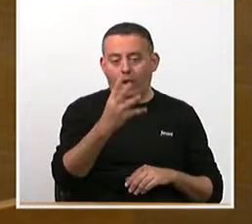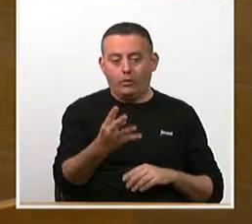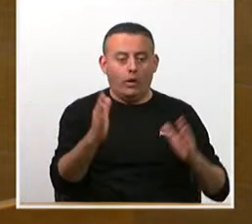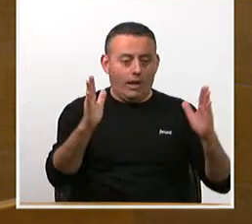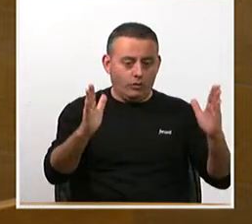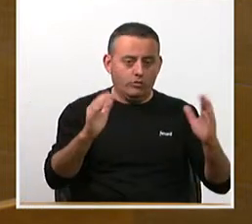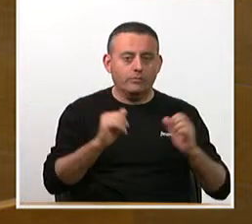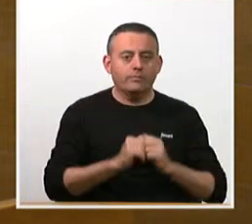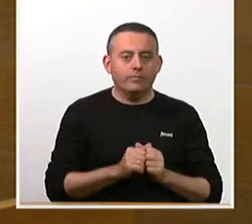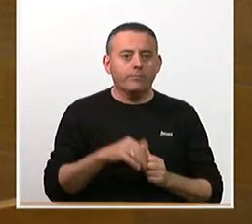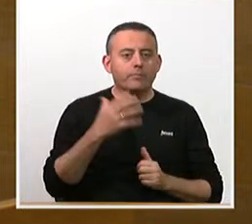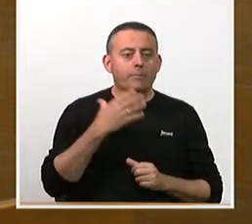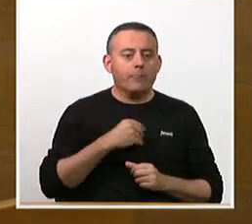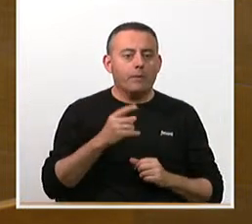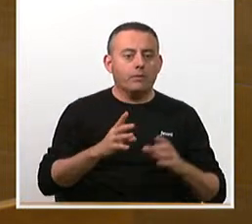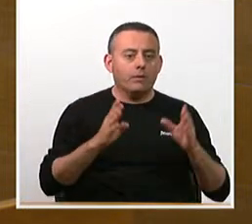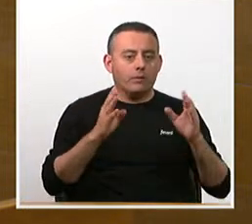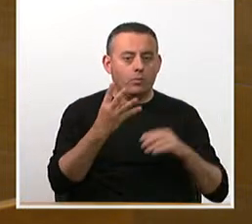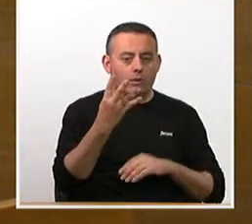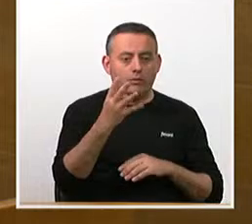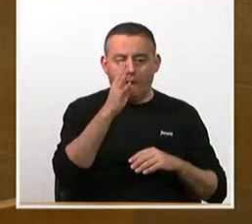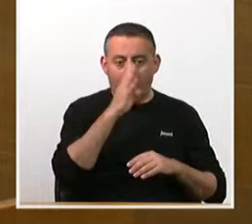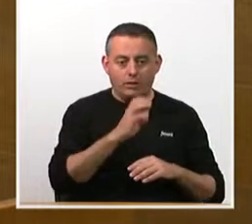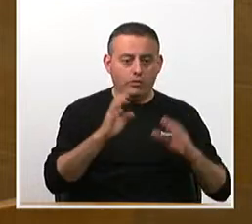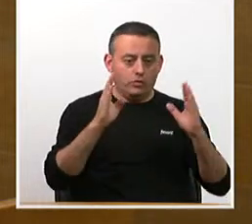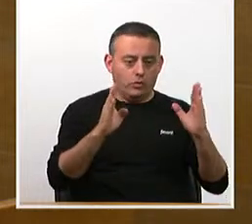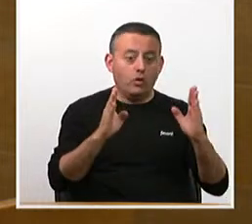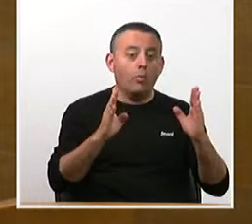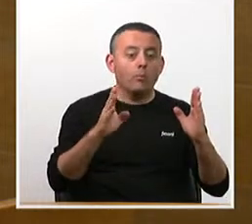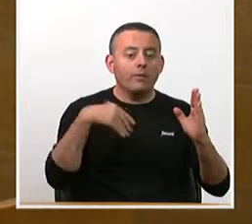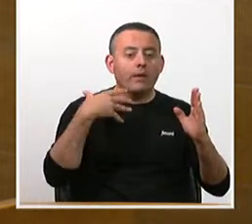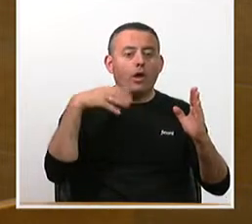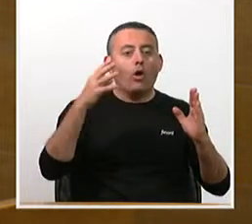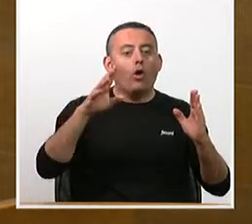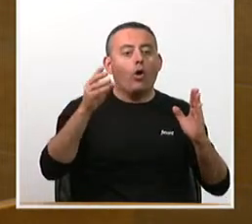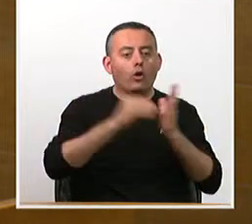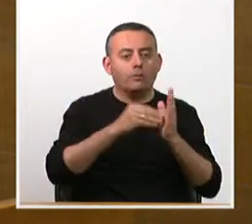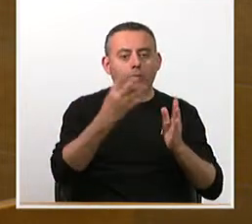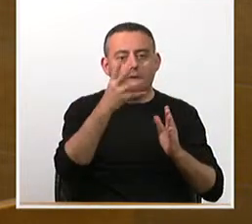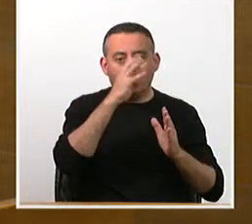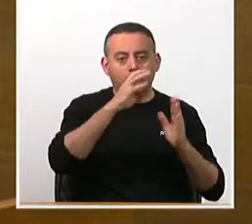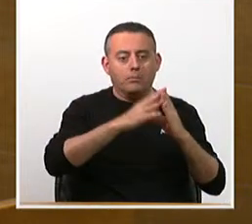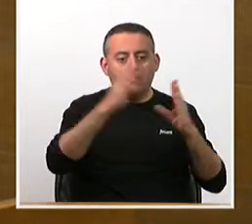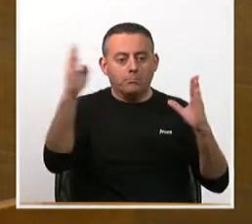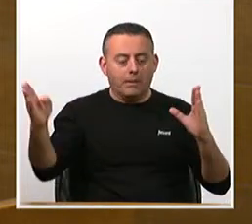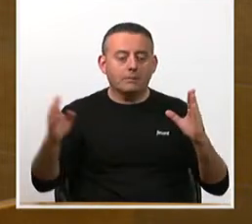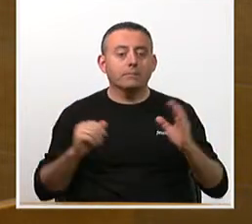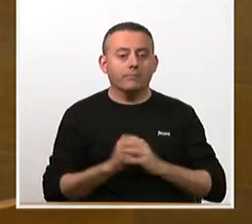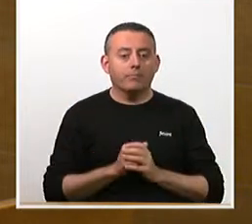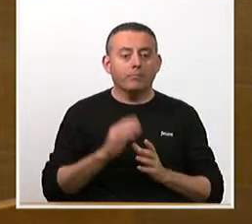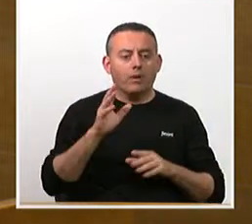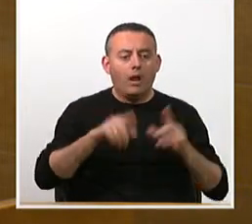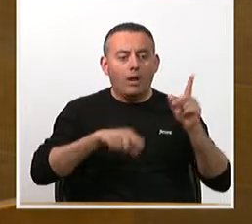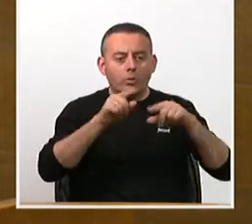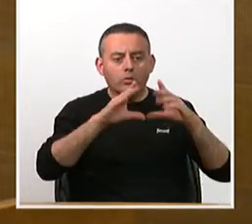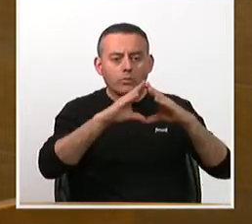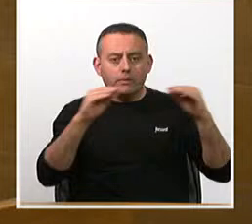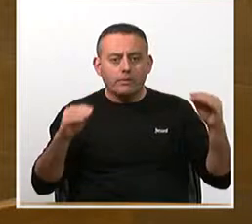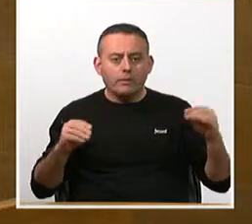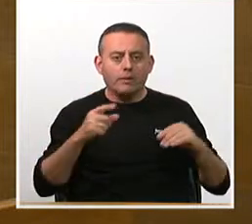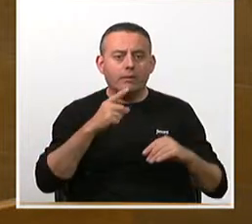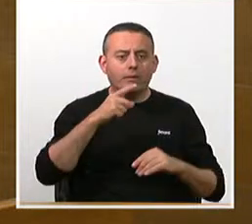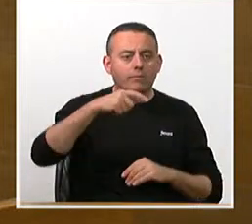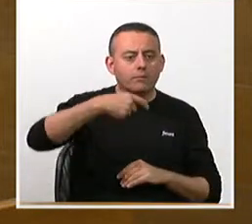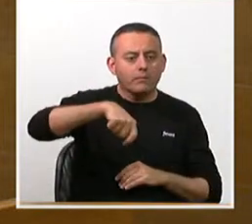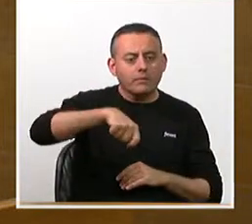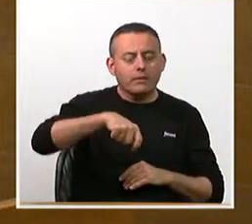ser per igual consu una sol y que presid de consell social universit el